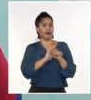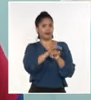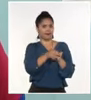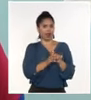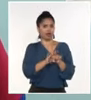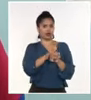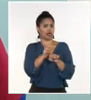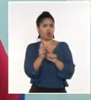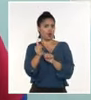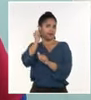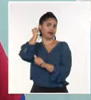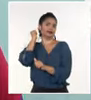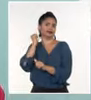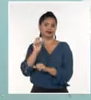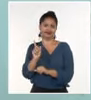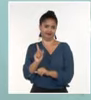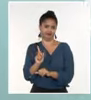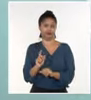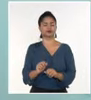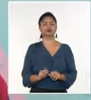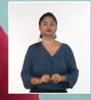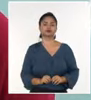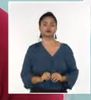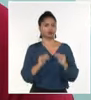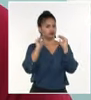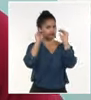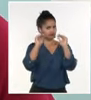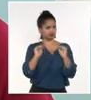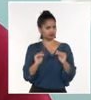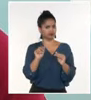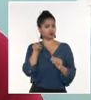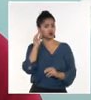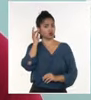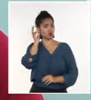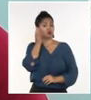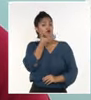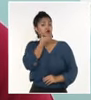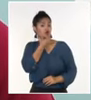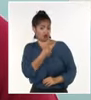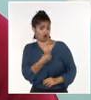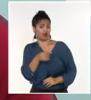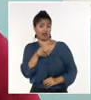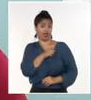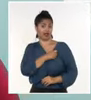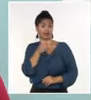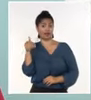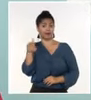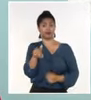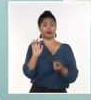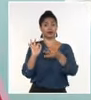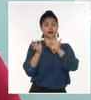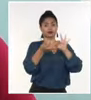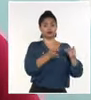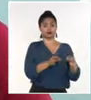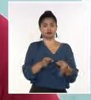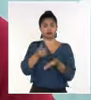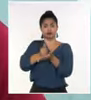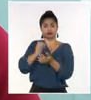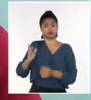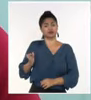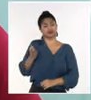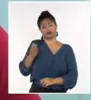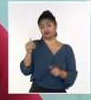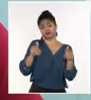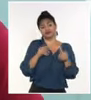de nuevo o se resienta la lesión. A pesar de tu juventud, aspirabas a clasificar a los Juegos Olímpicos, no pudo ser esta vez, sin embargo, te mantienes enfocada en nuevas metas.